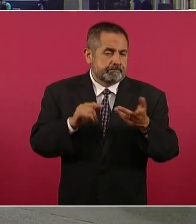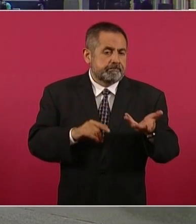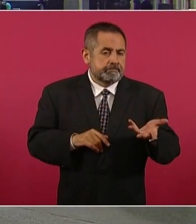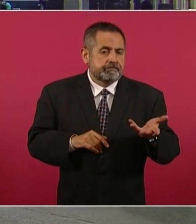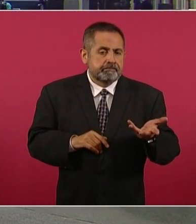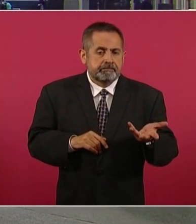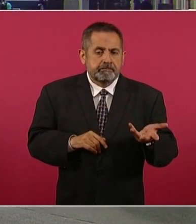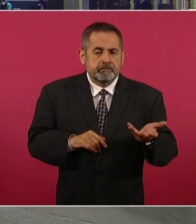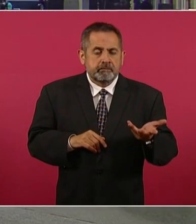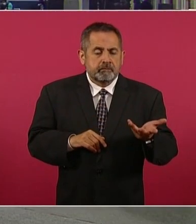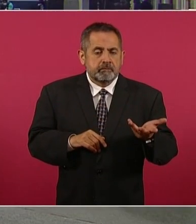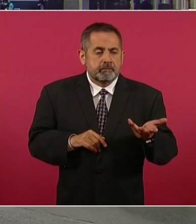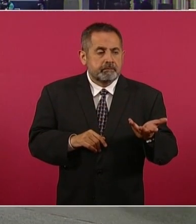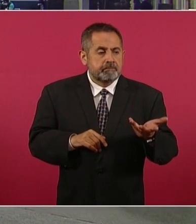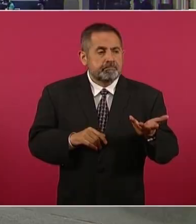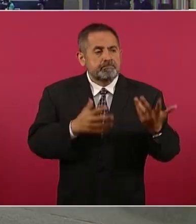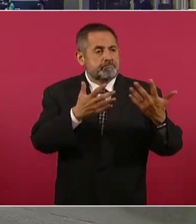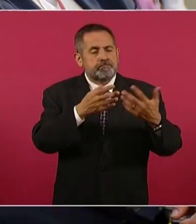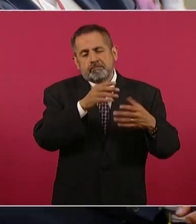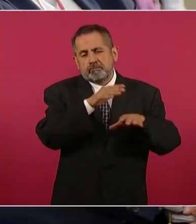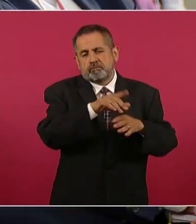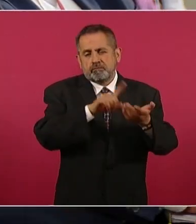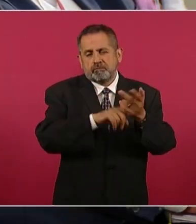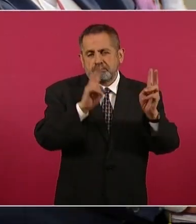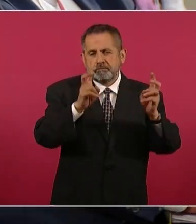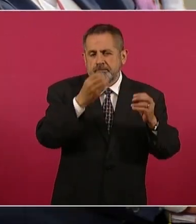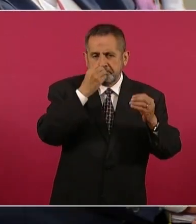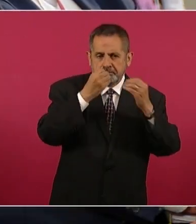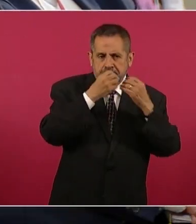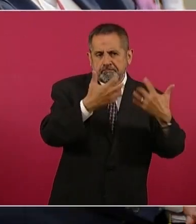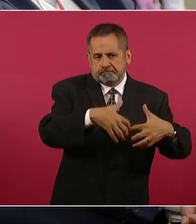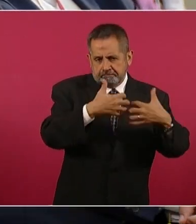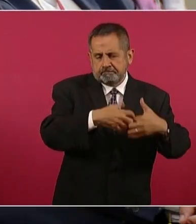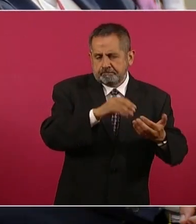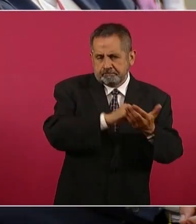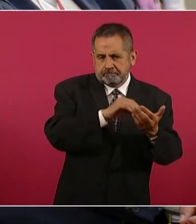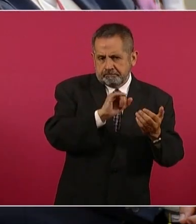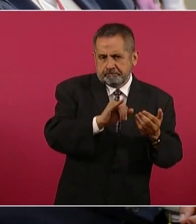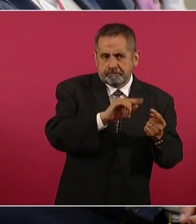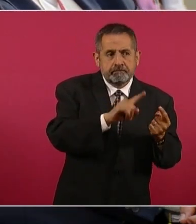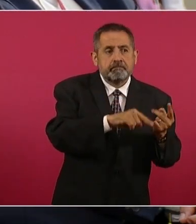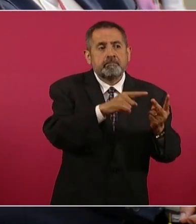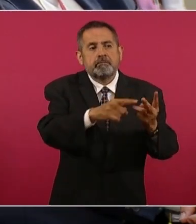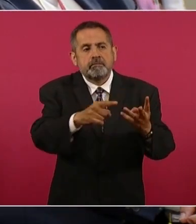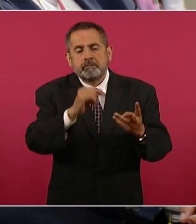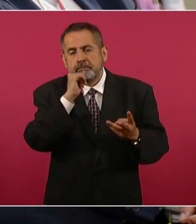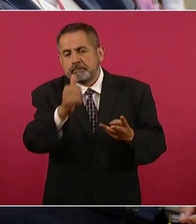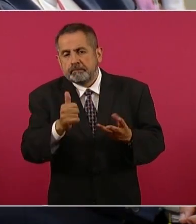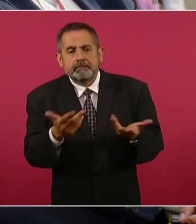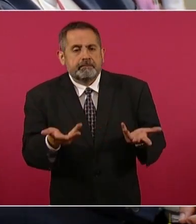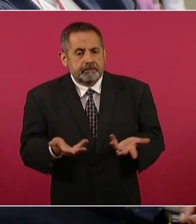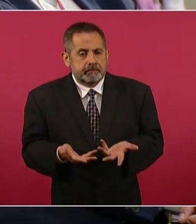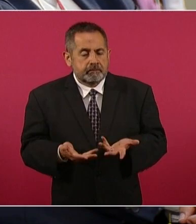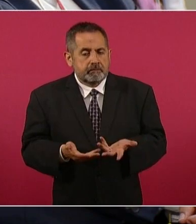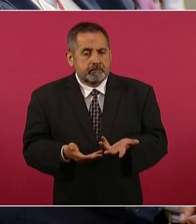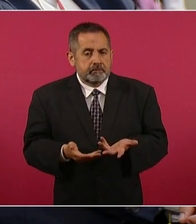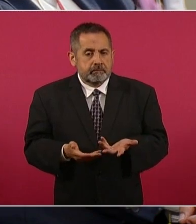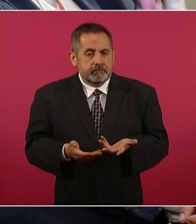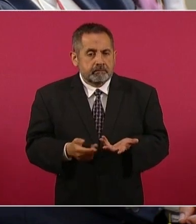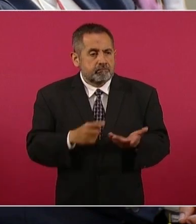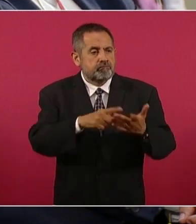no se puede dejar de producir alimentos y es muy importante esto, pero el